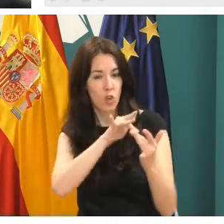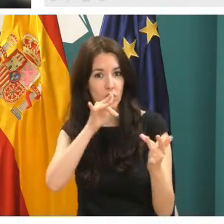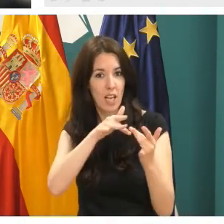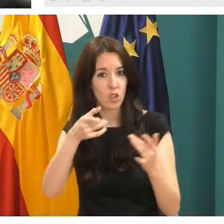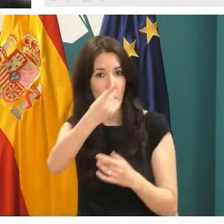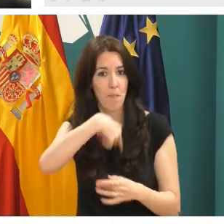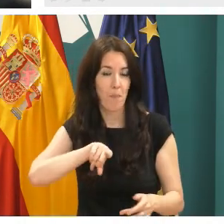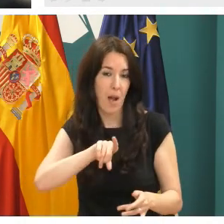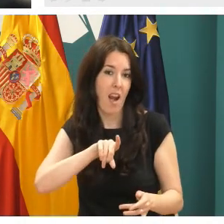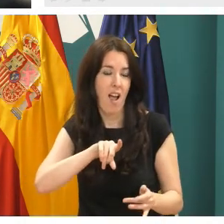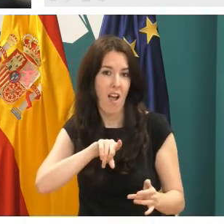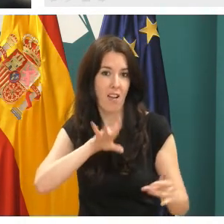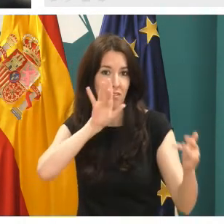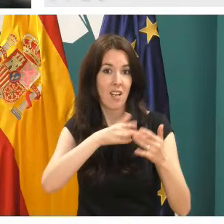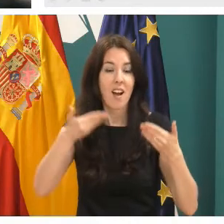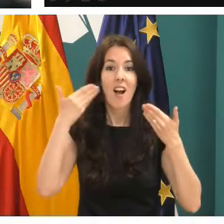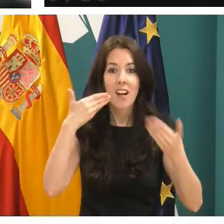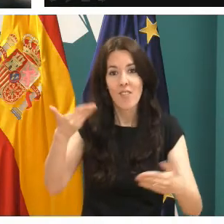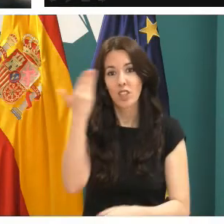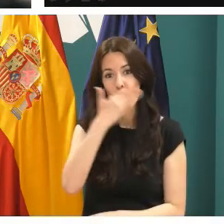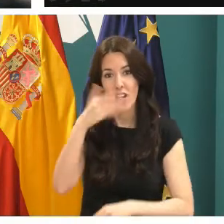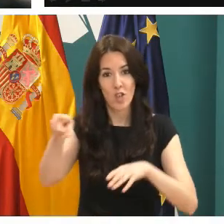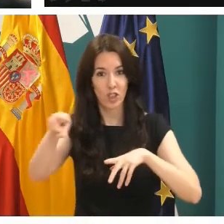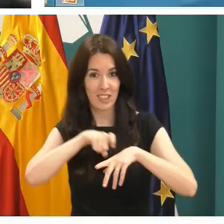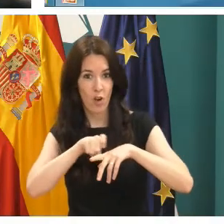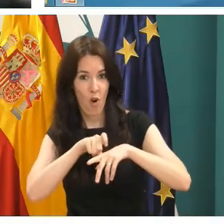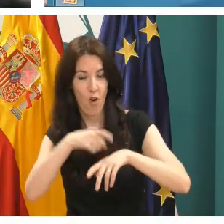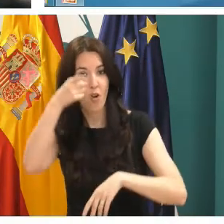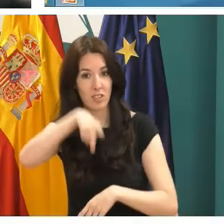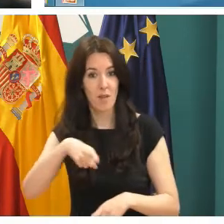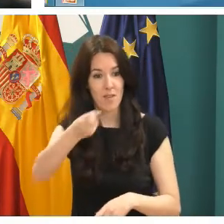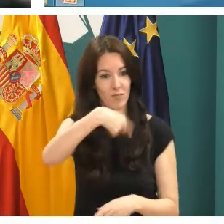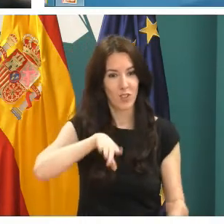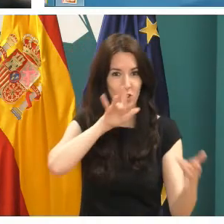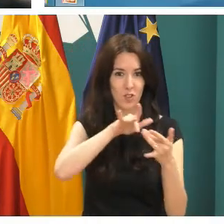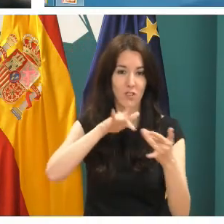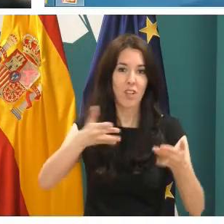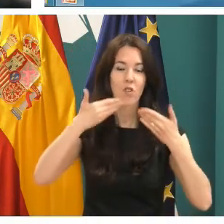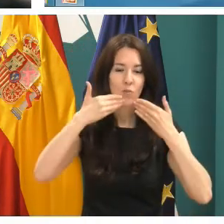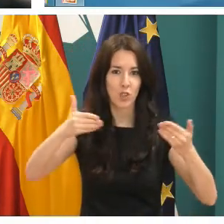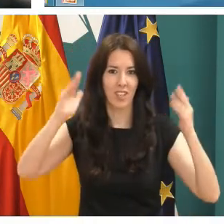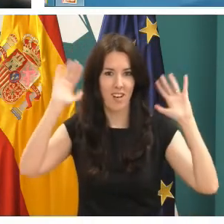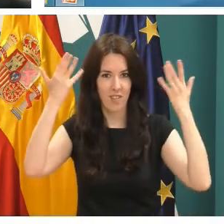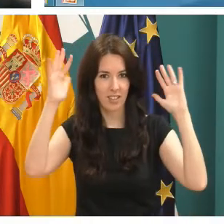que los mantengamos a través del Colegio de Psicólogos y con vosotros en contacto. Muchas gracias.